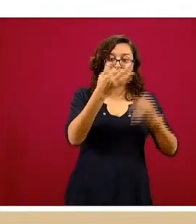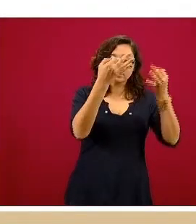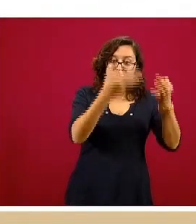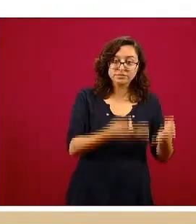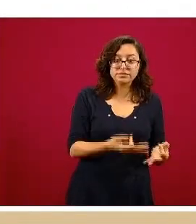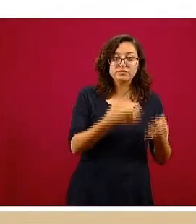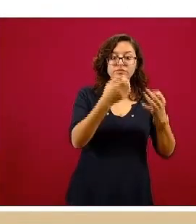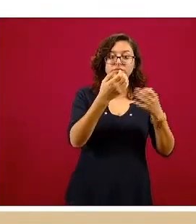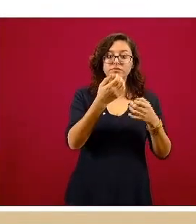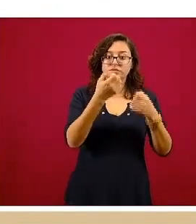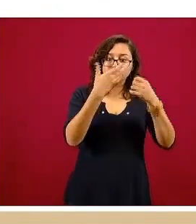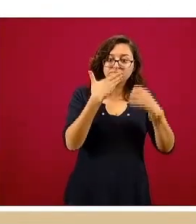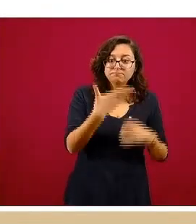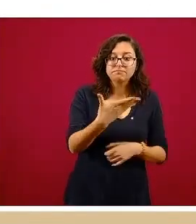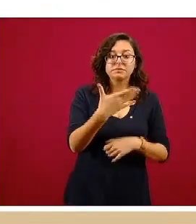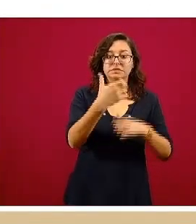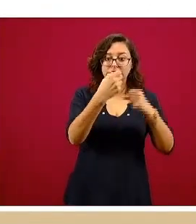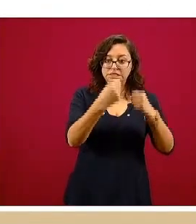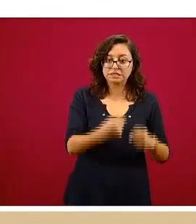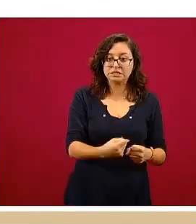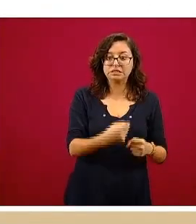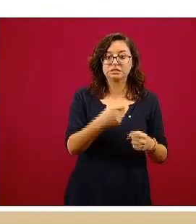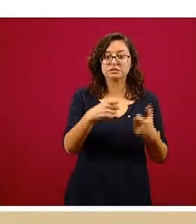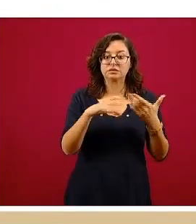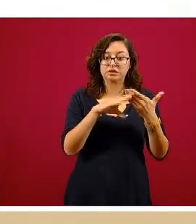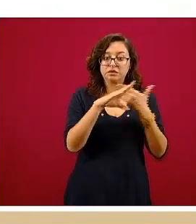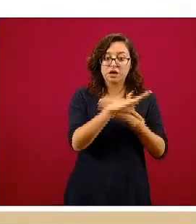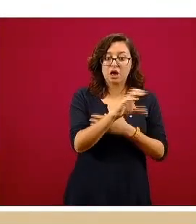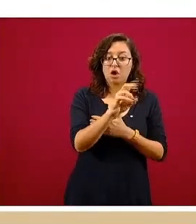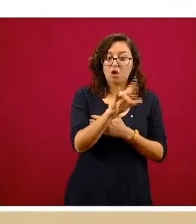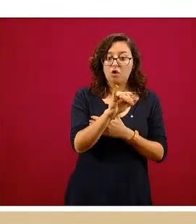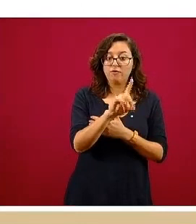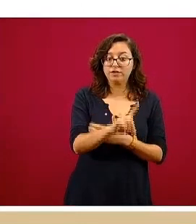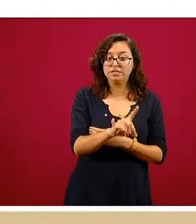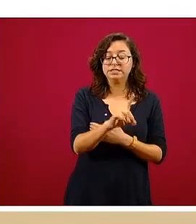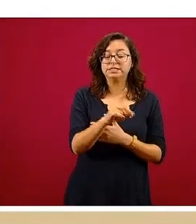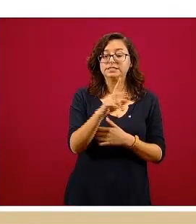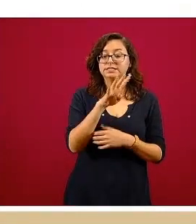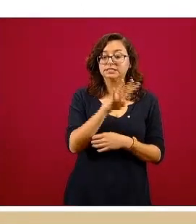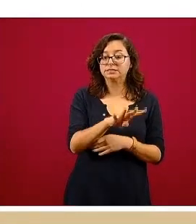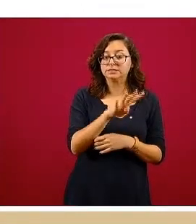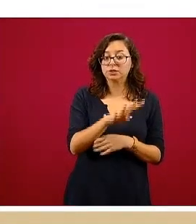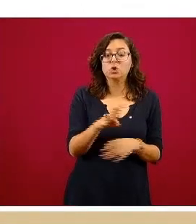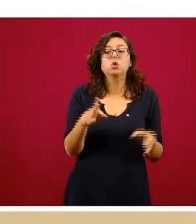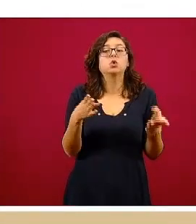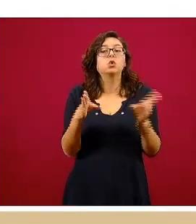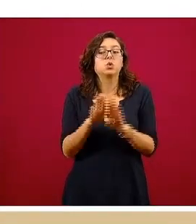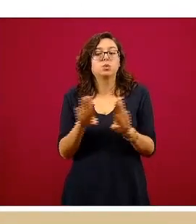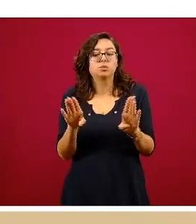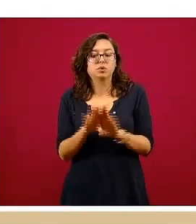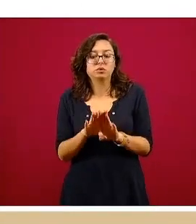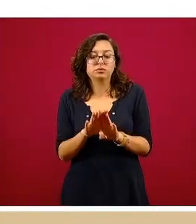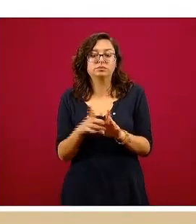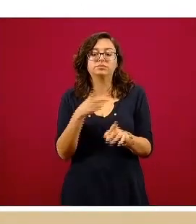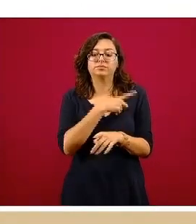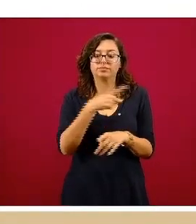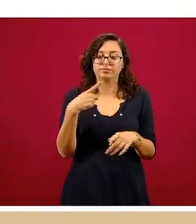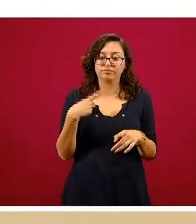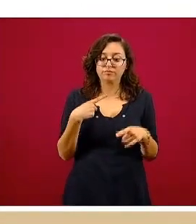efectivo y seguro para COVID-19 es un ensayo clínico,